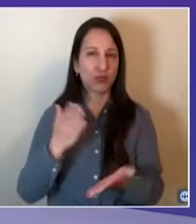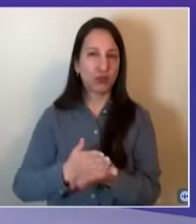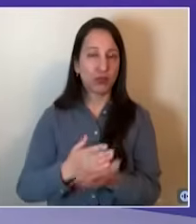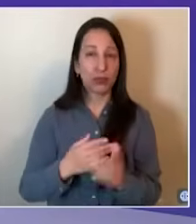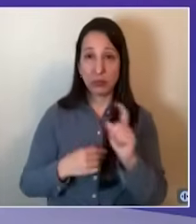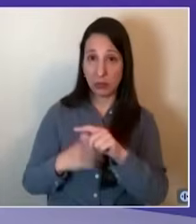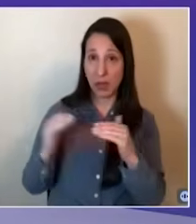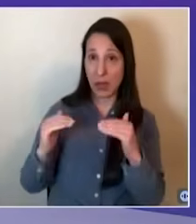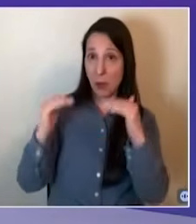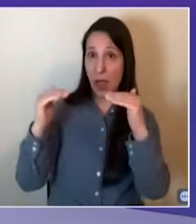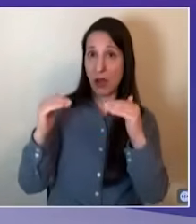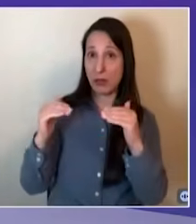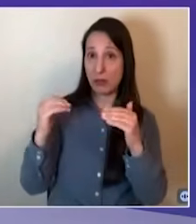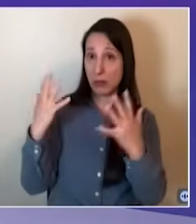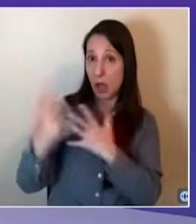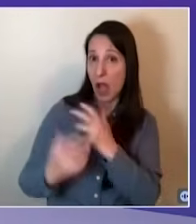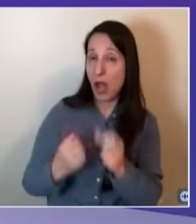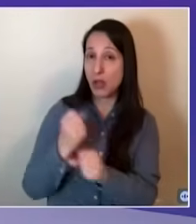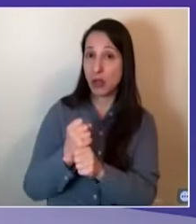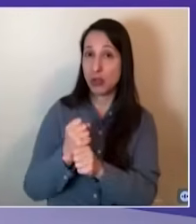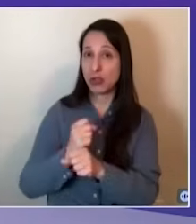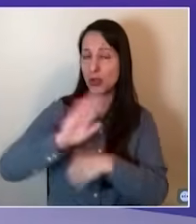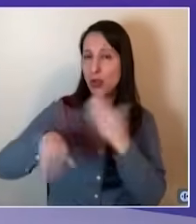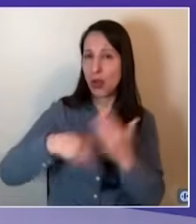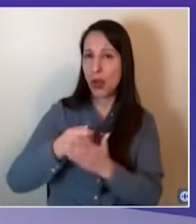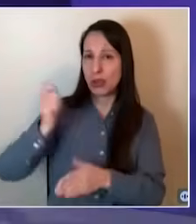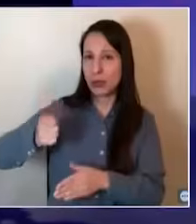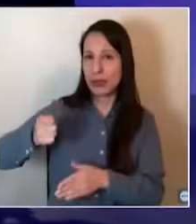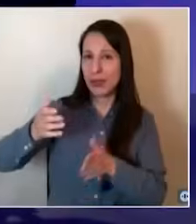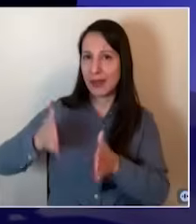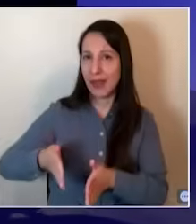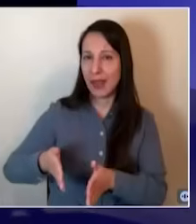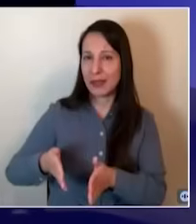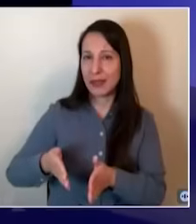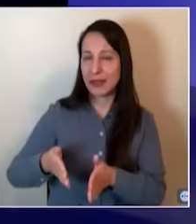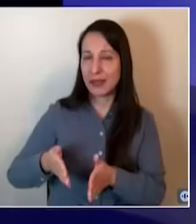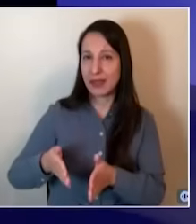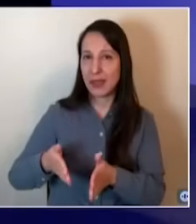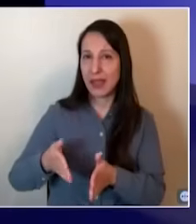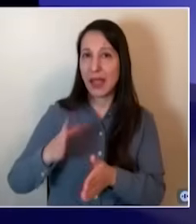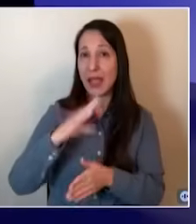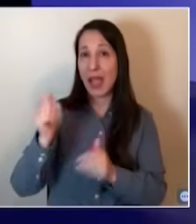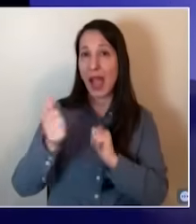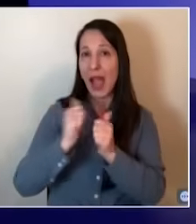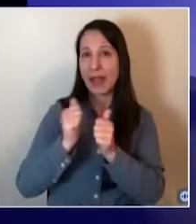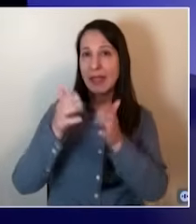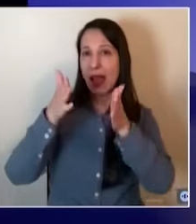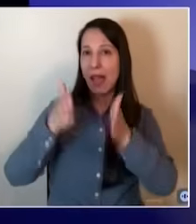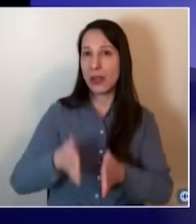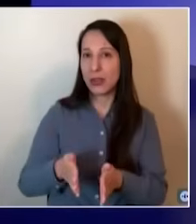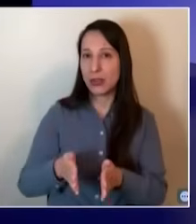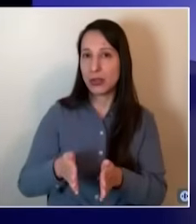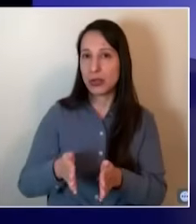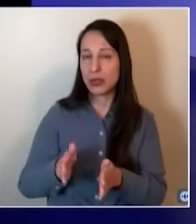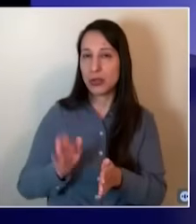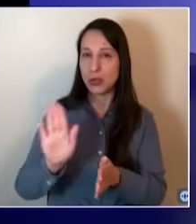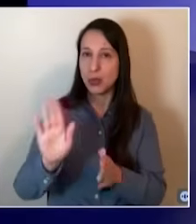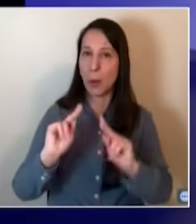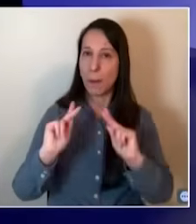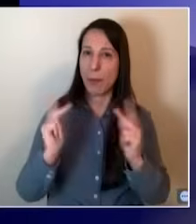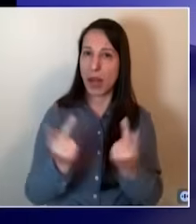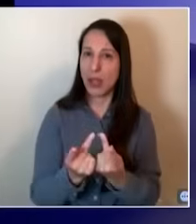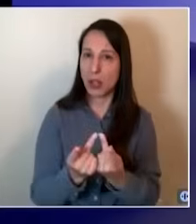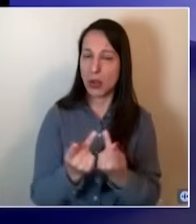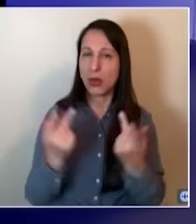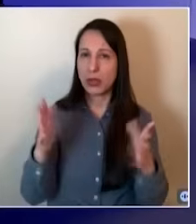de años, todos los presidentes y los candidatos de su mismo partido han